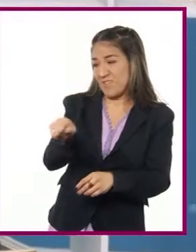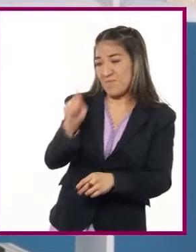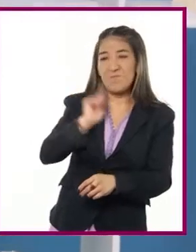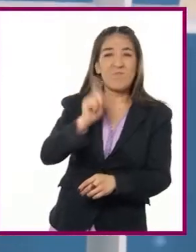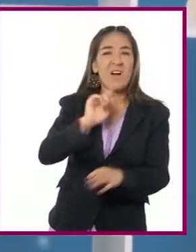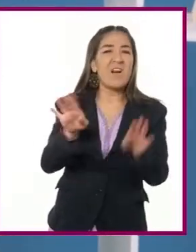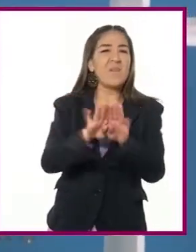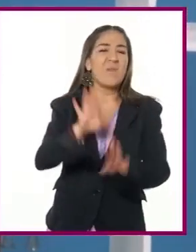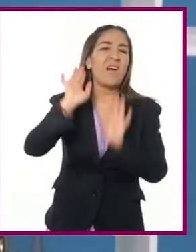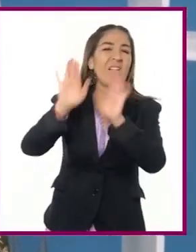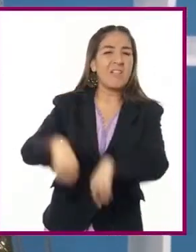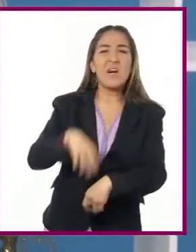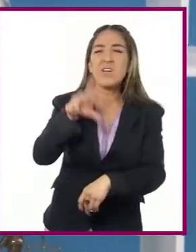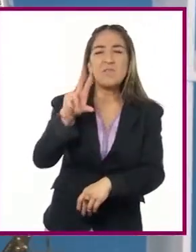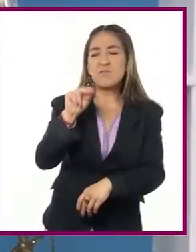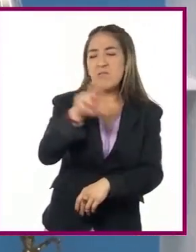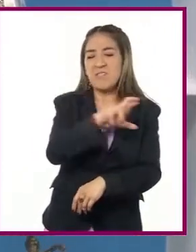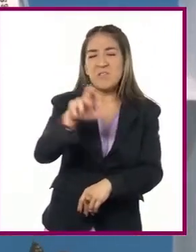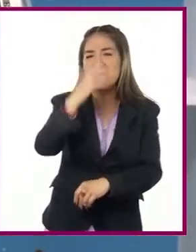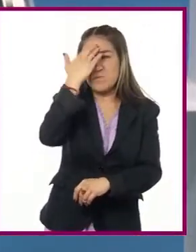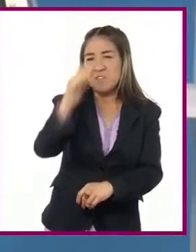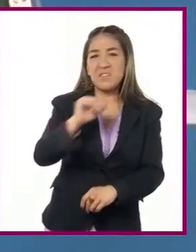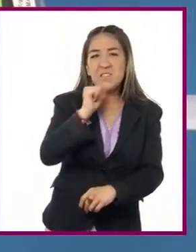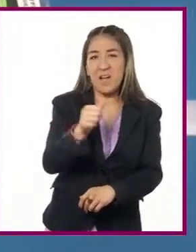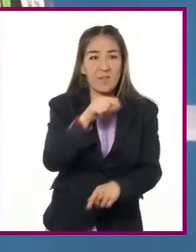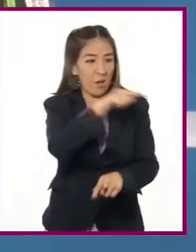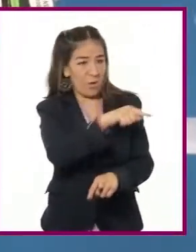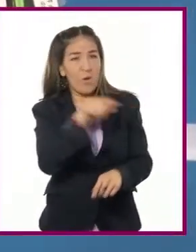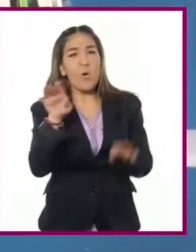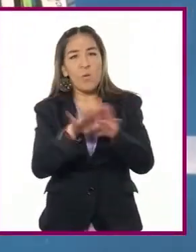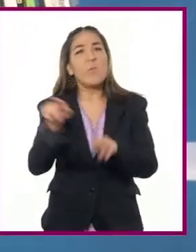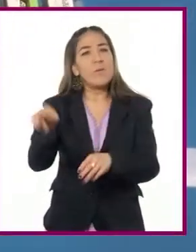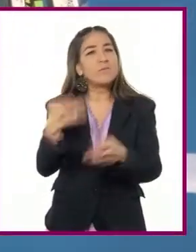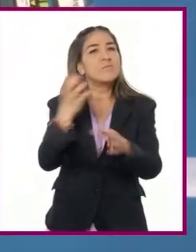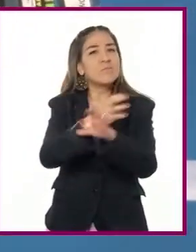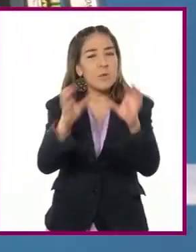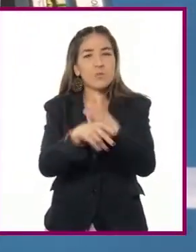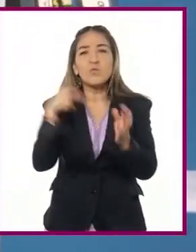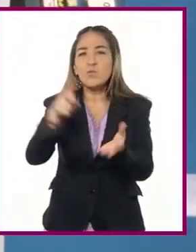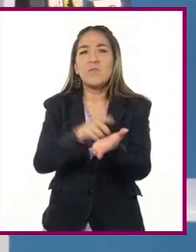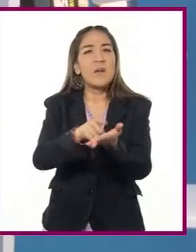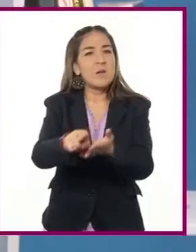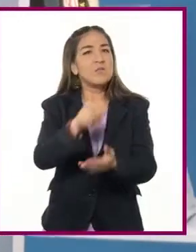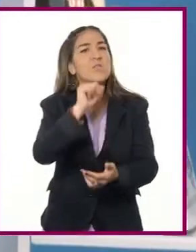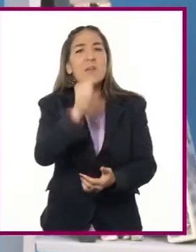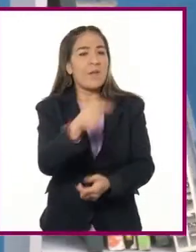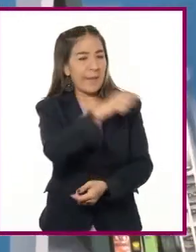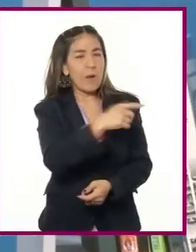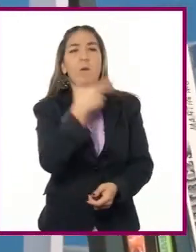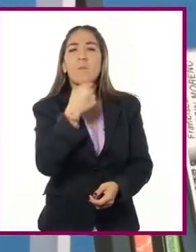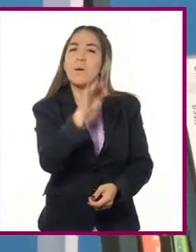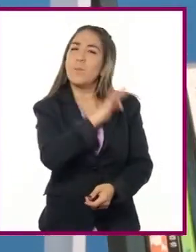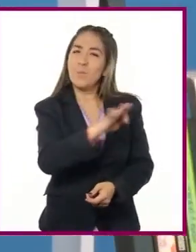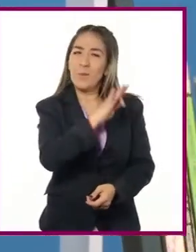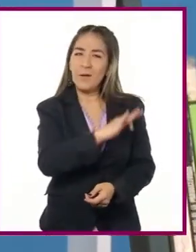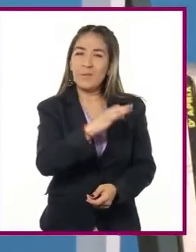no le concede ninguna de las que goza el varón. Sin embargo, al redactarse la